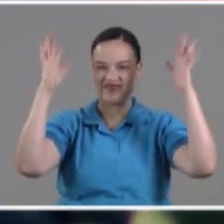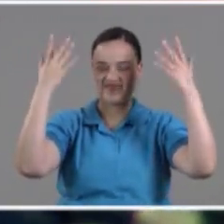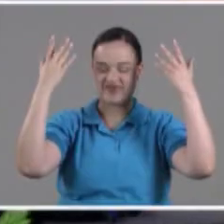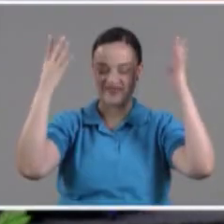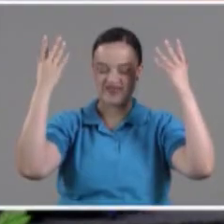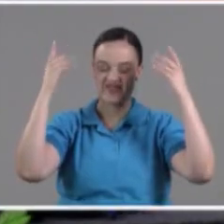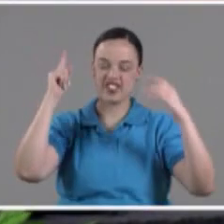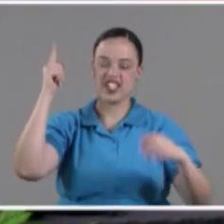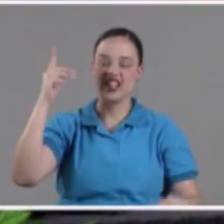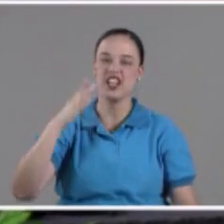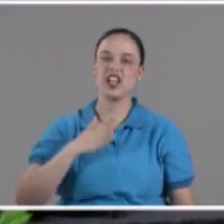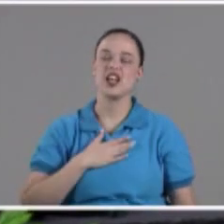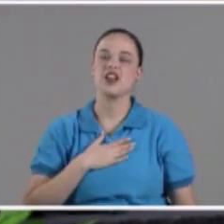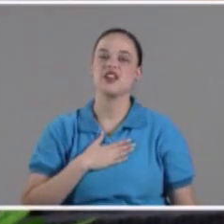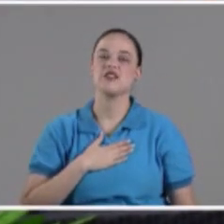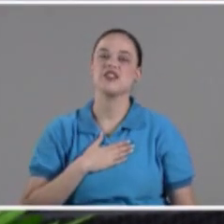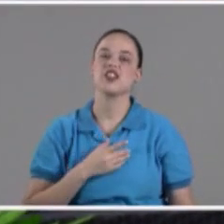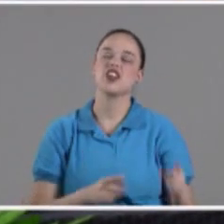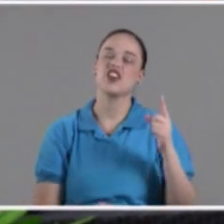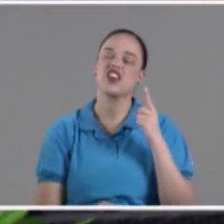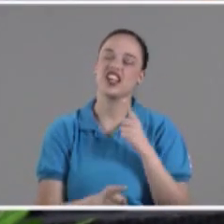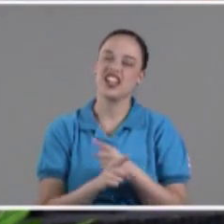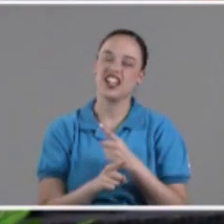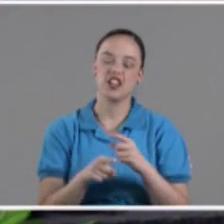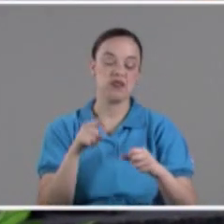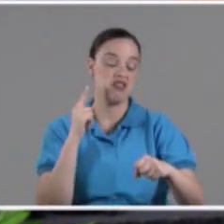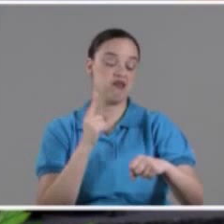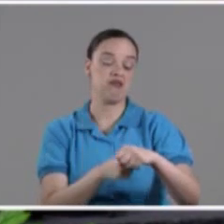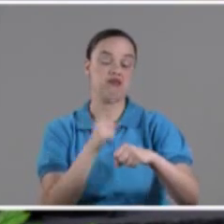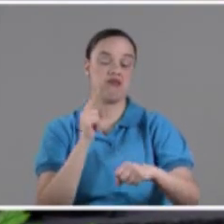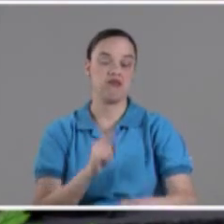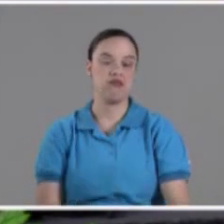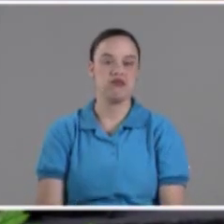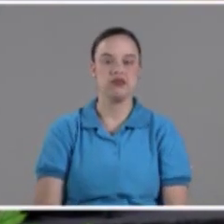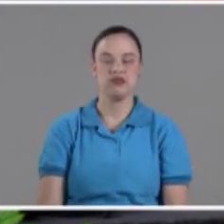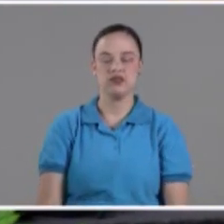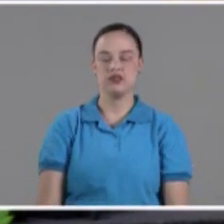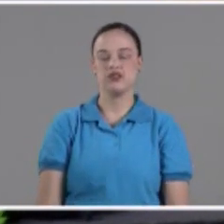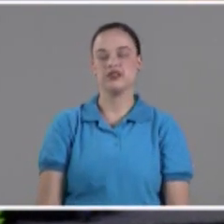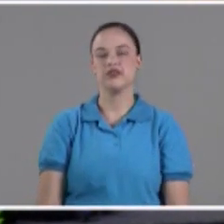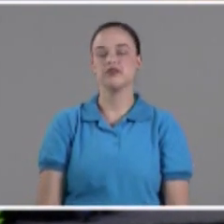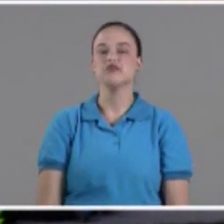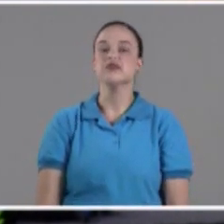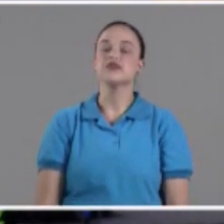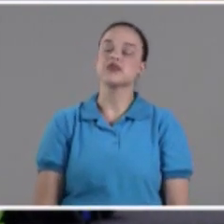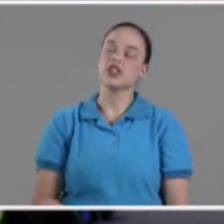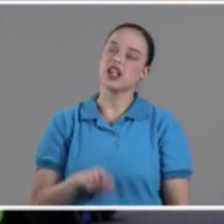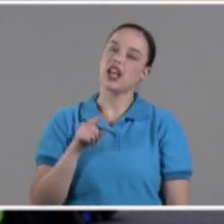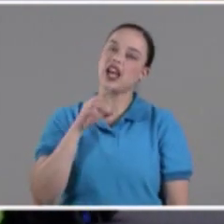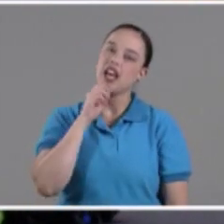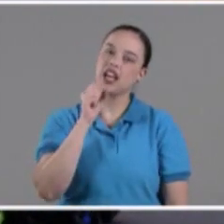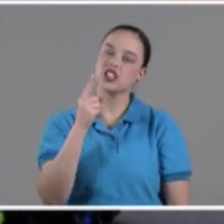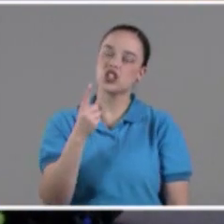él me corrige la corrección es una es una bendición